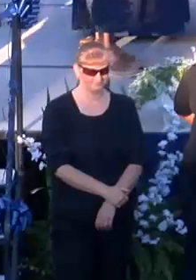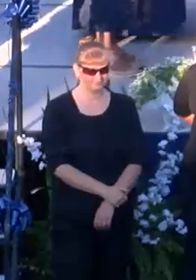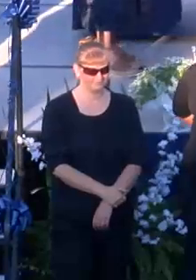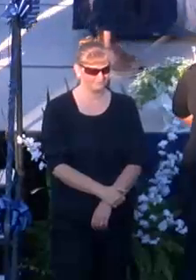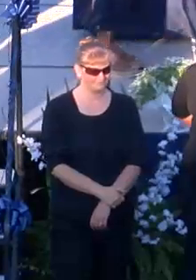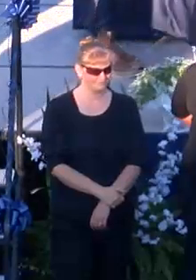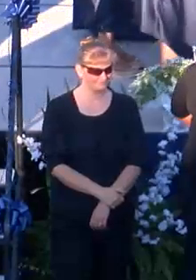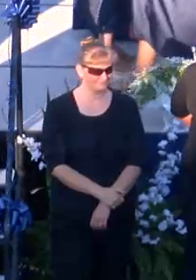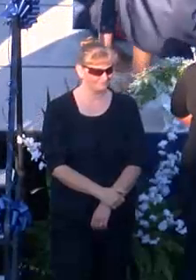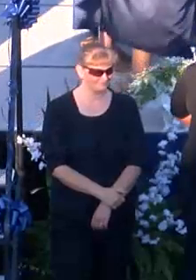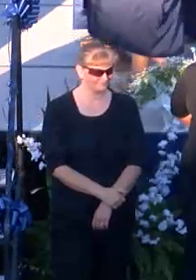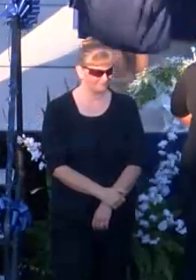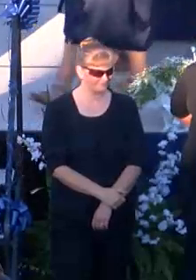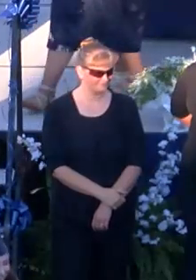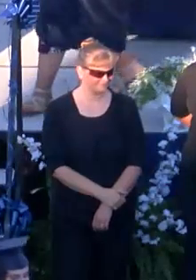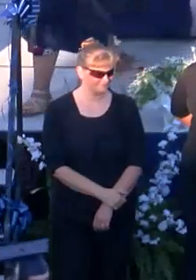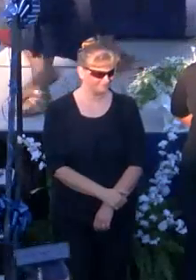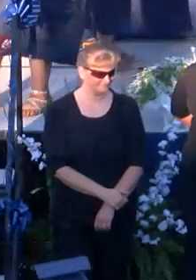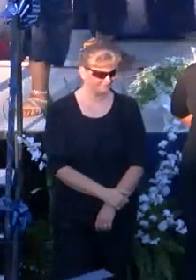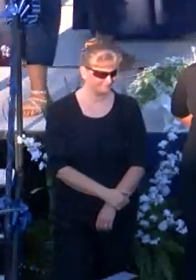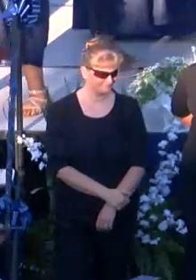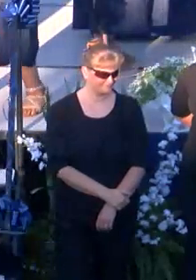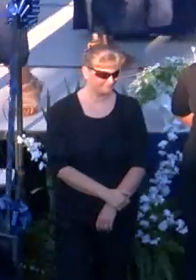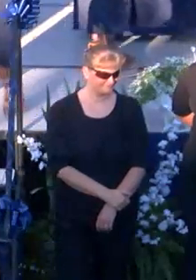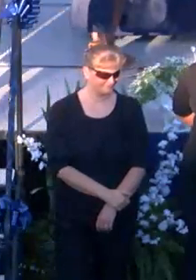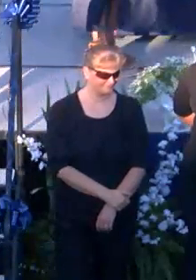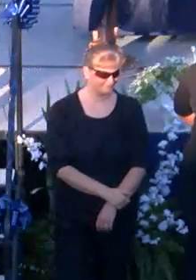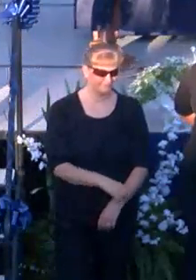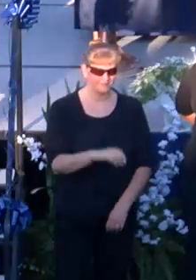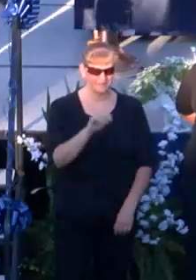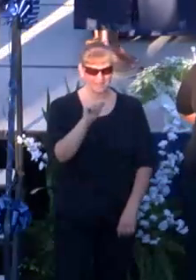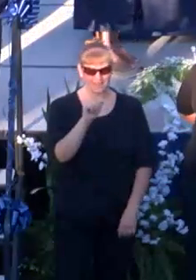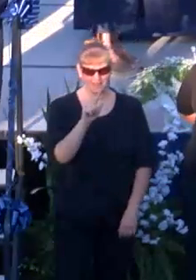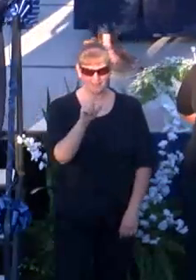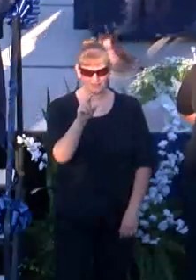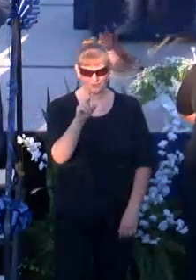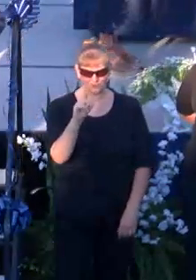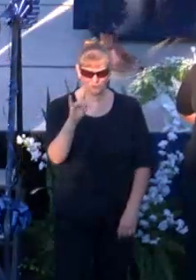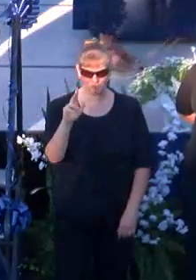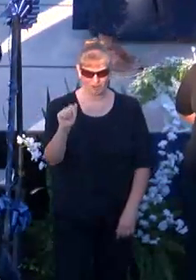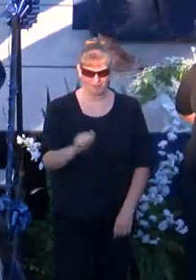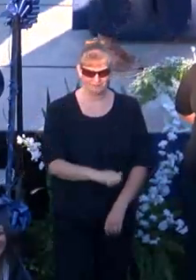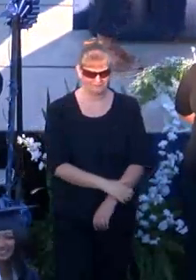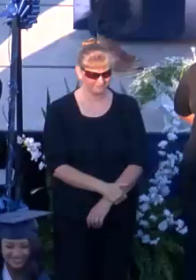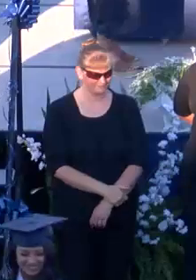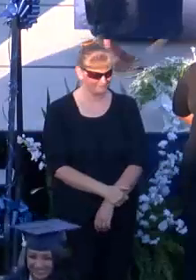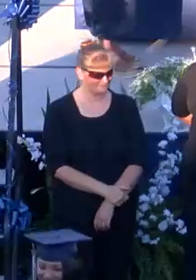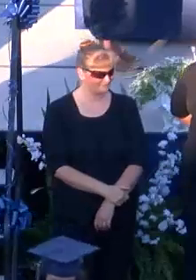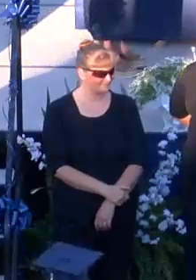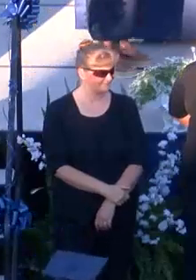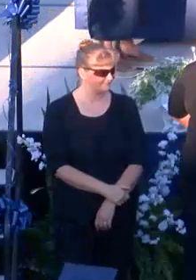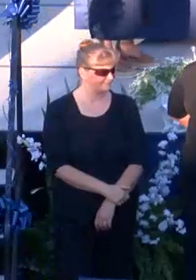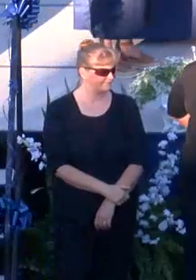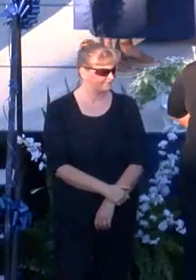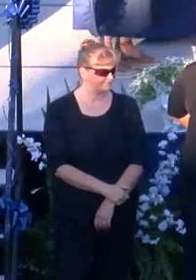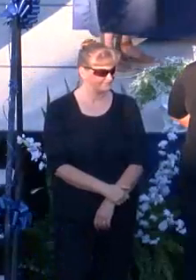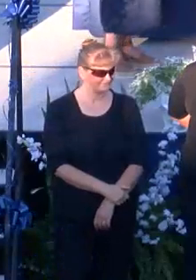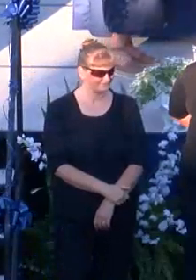Sergio Araujo Bruno. Alondra Melgoza. Isaac